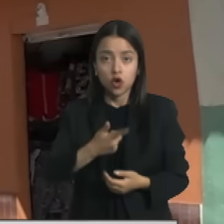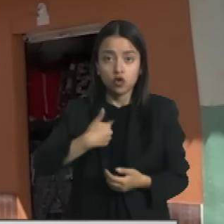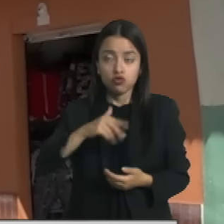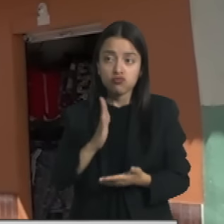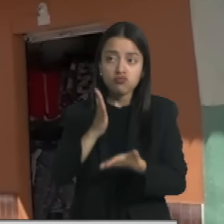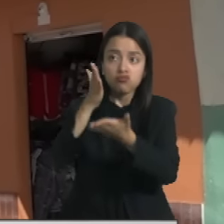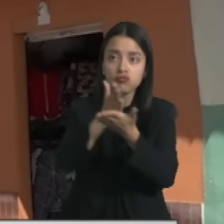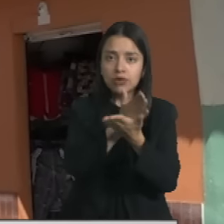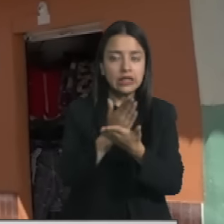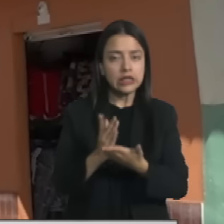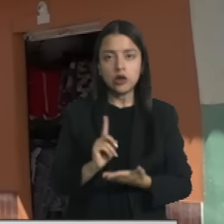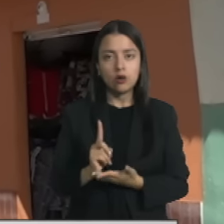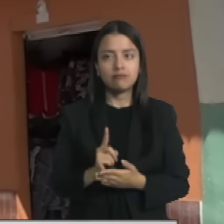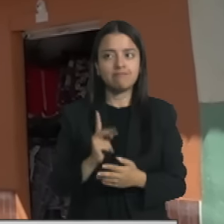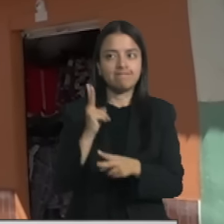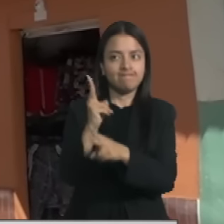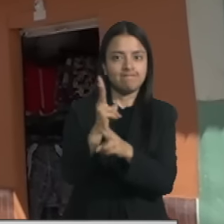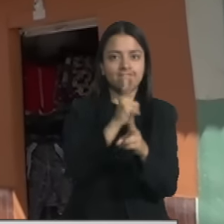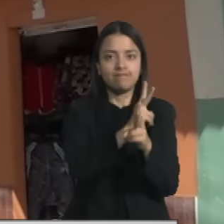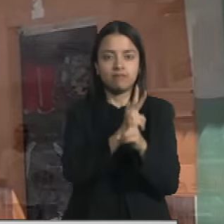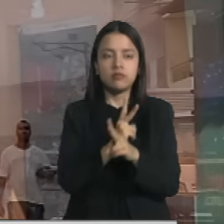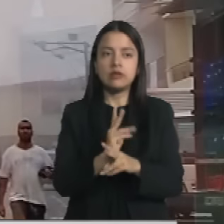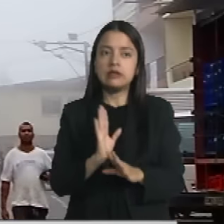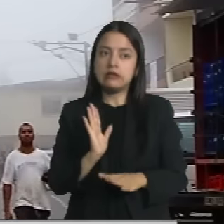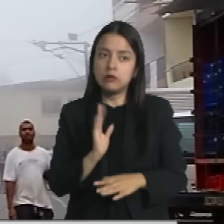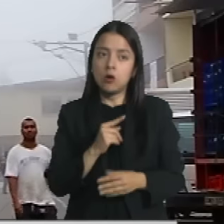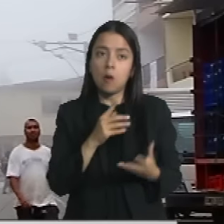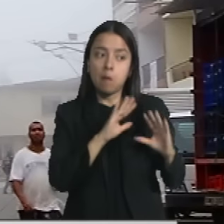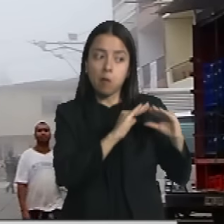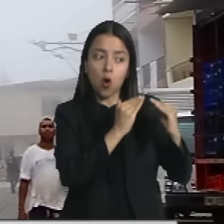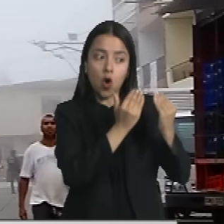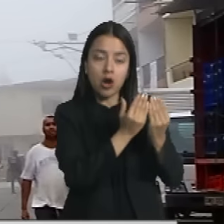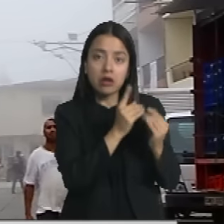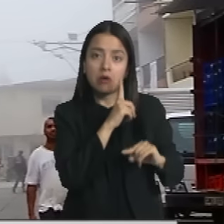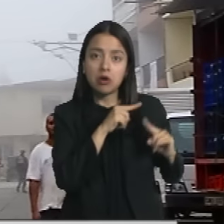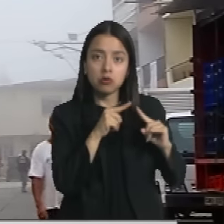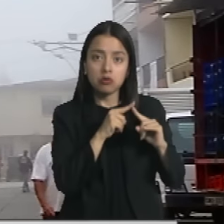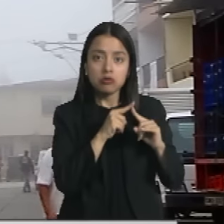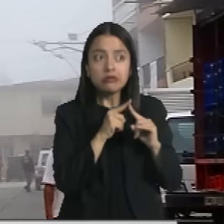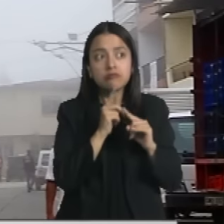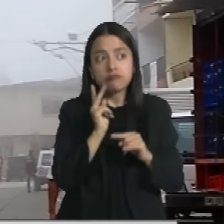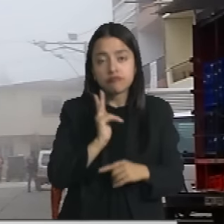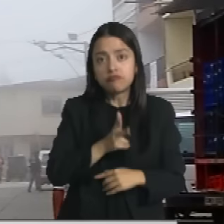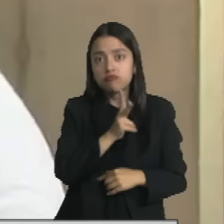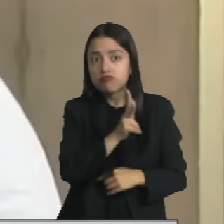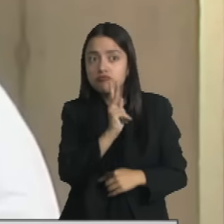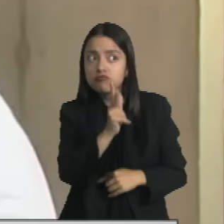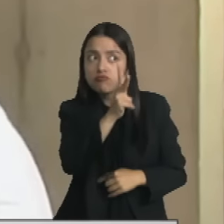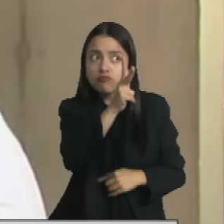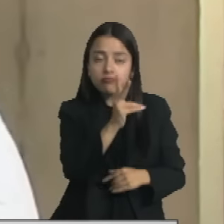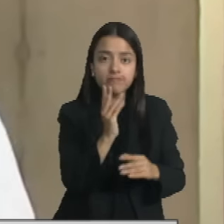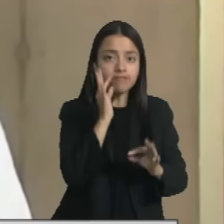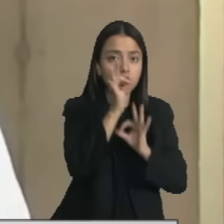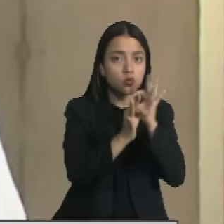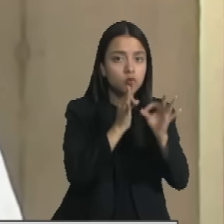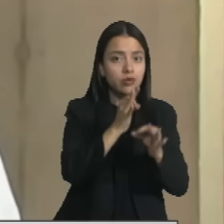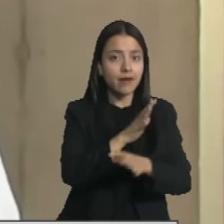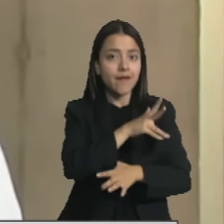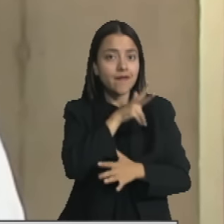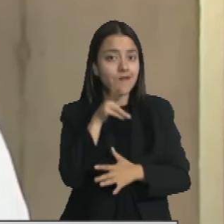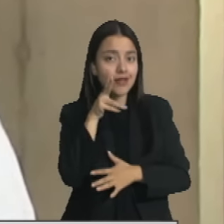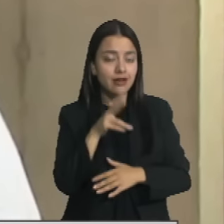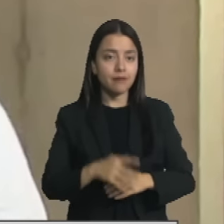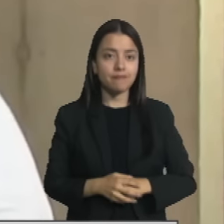las familias ya están regresando a sus viviendas, donde tienen cultivos y animales. Digamos que hay un tema y es que es una zona